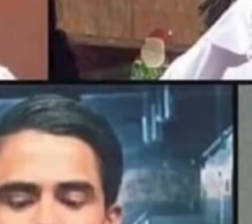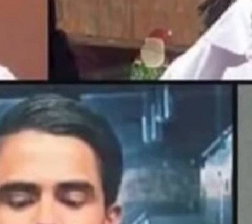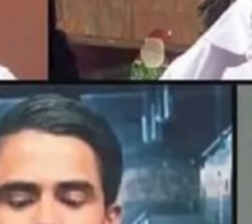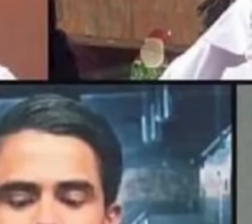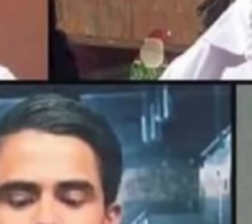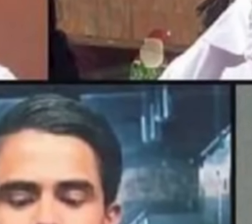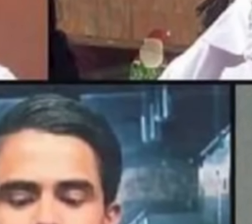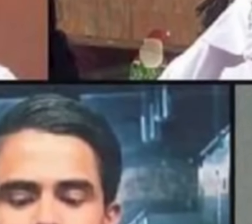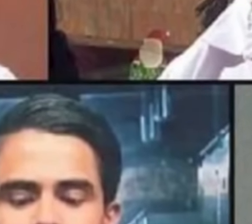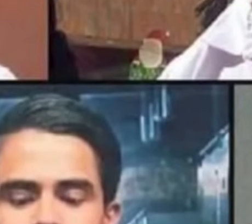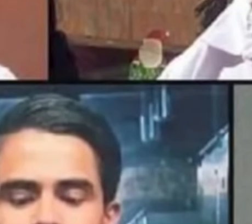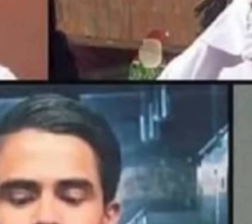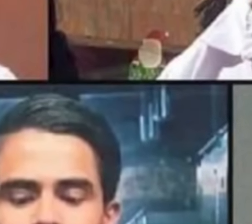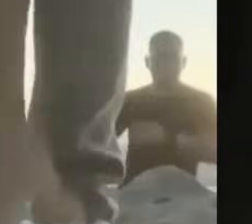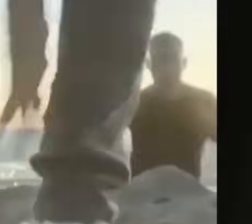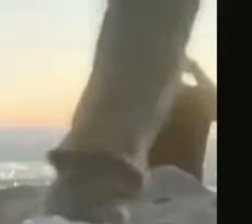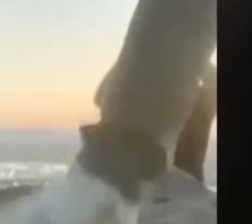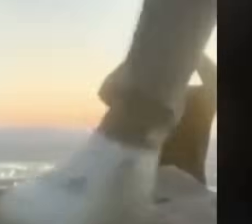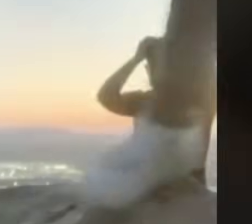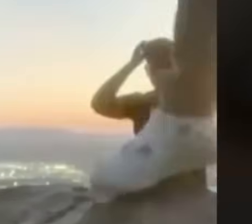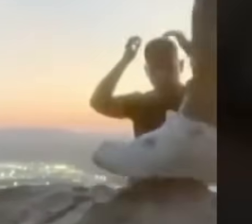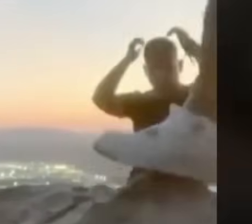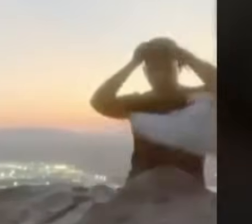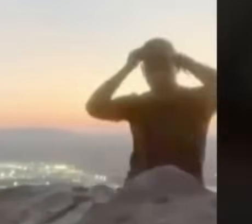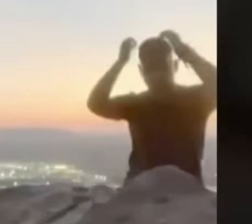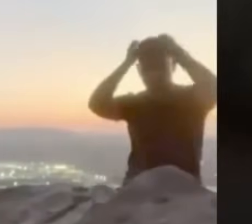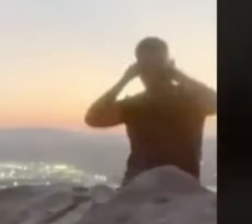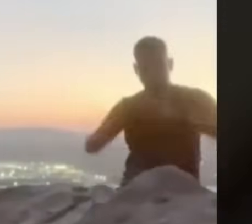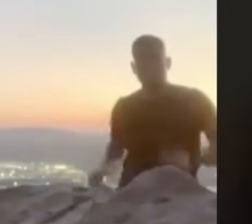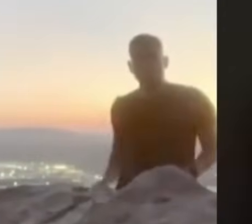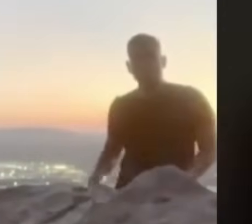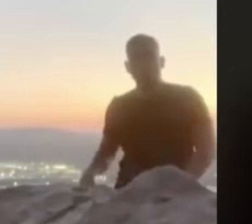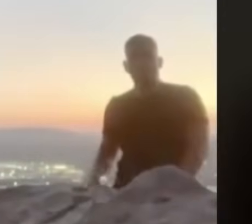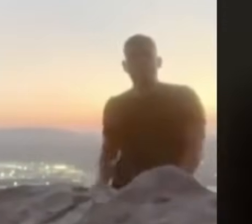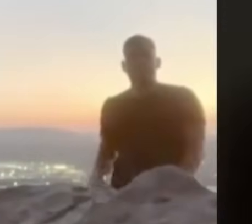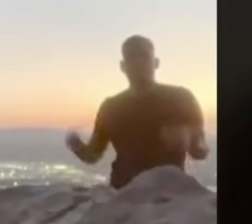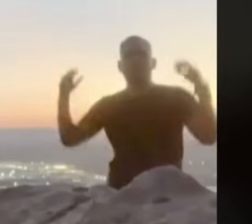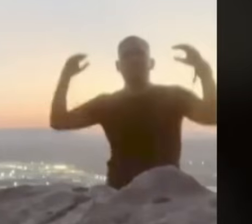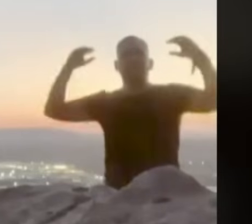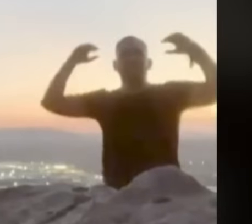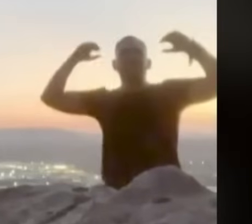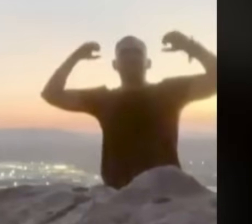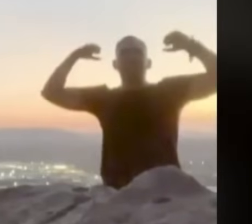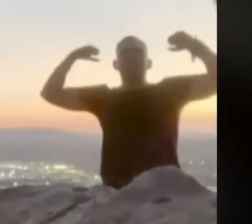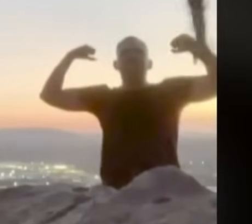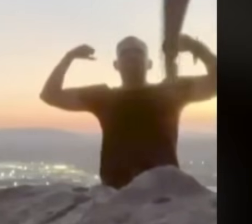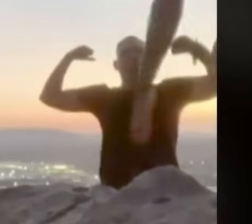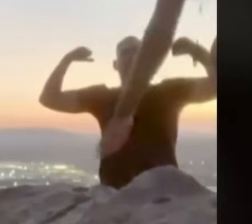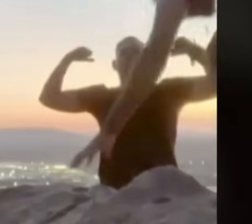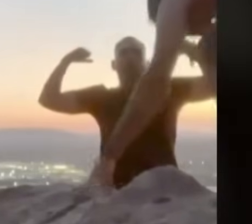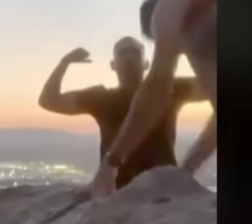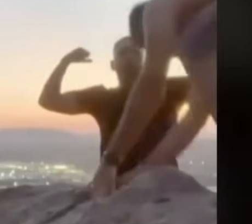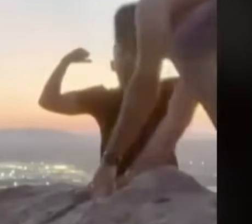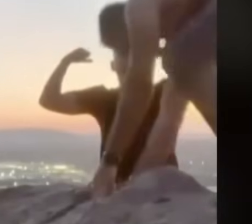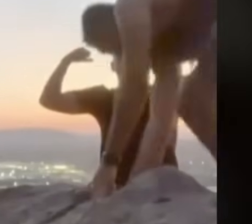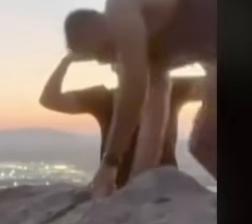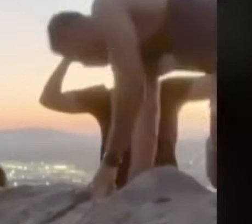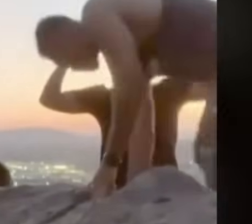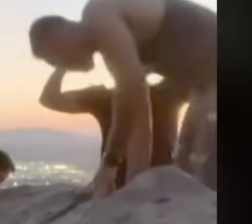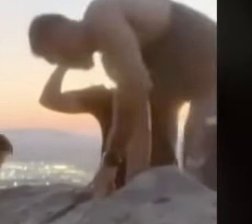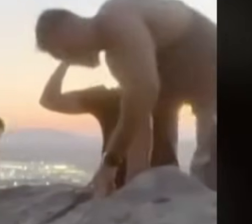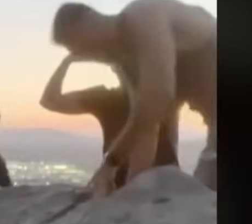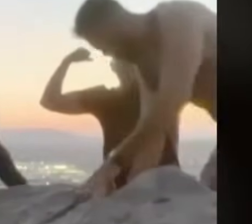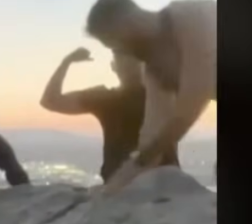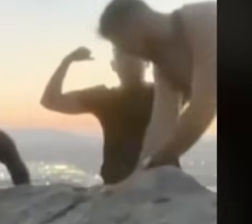y además, evidentemente con huellas de una tortura interminable, ¿no?, de un sufrimiento. Los muchachos se conocían de muchos